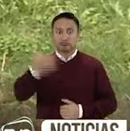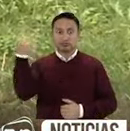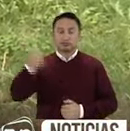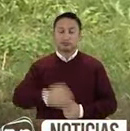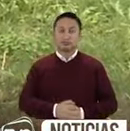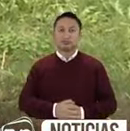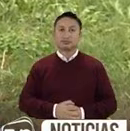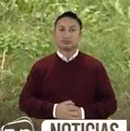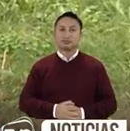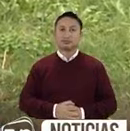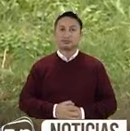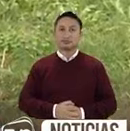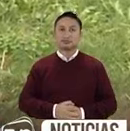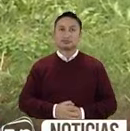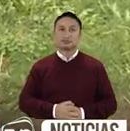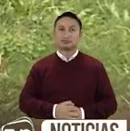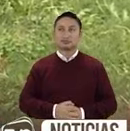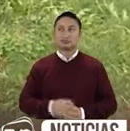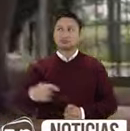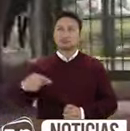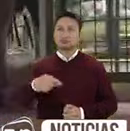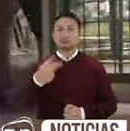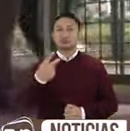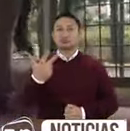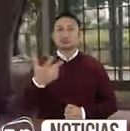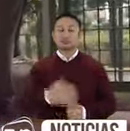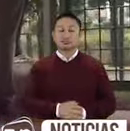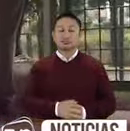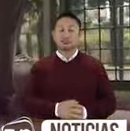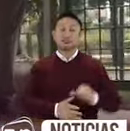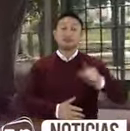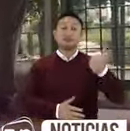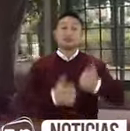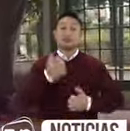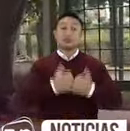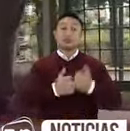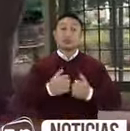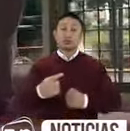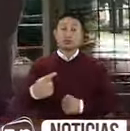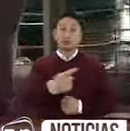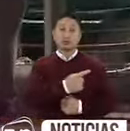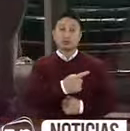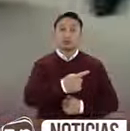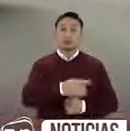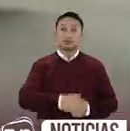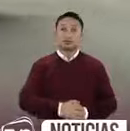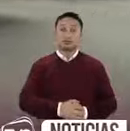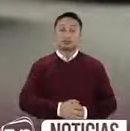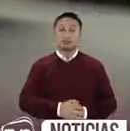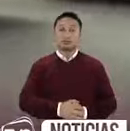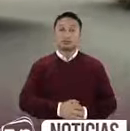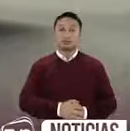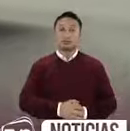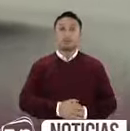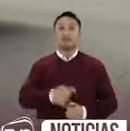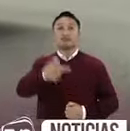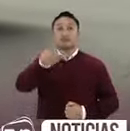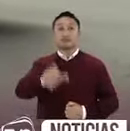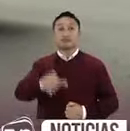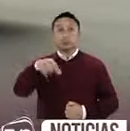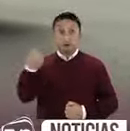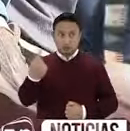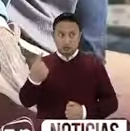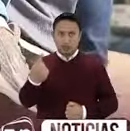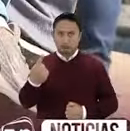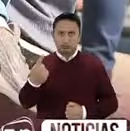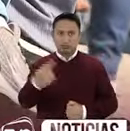entre ellos porque vienen entre algunos. Otro factor que complica la situación de los pasajeros sería que los ladrones no actúan solos. Ellos